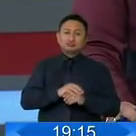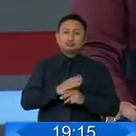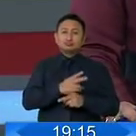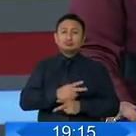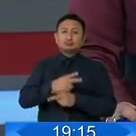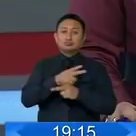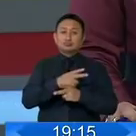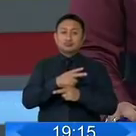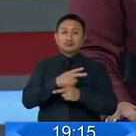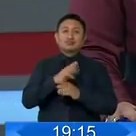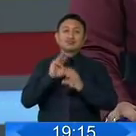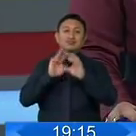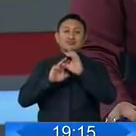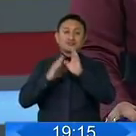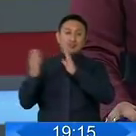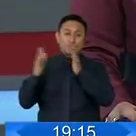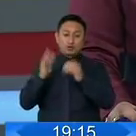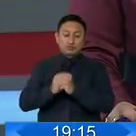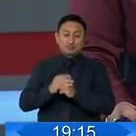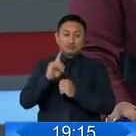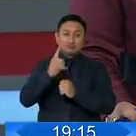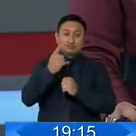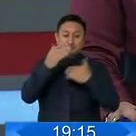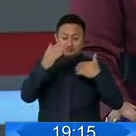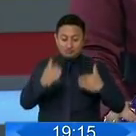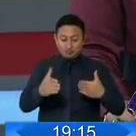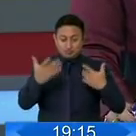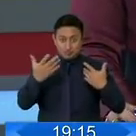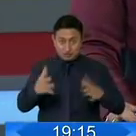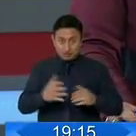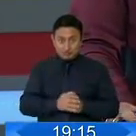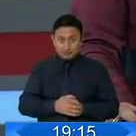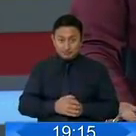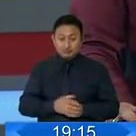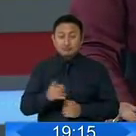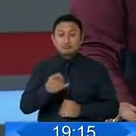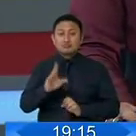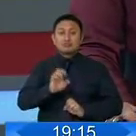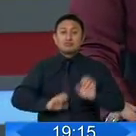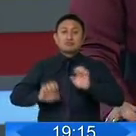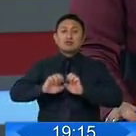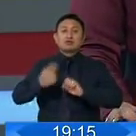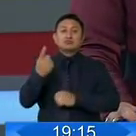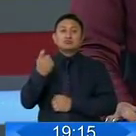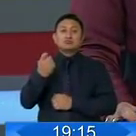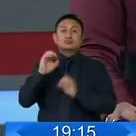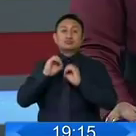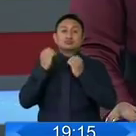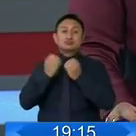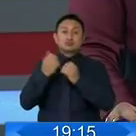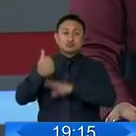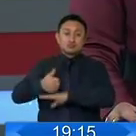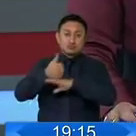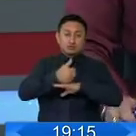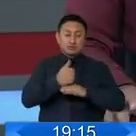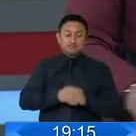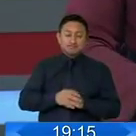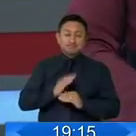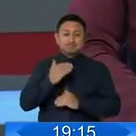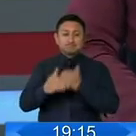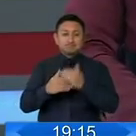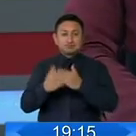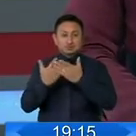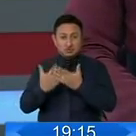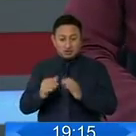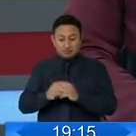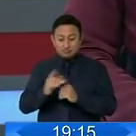Ciudadana Transitorio termine la primera fase de su trabajo, es decir, la evaluación de 11 organismos. Después de ello, iniciará